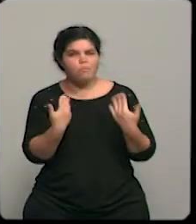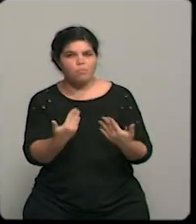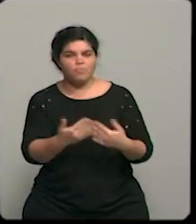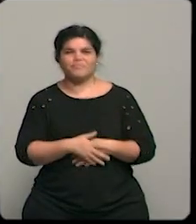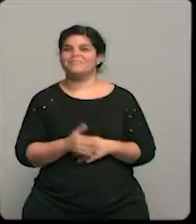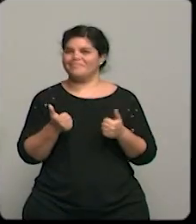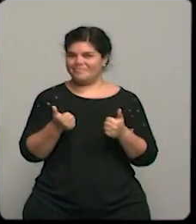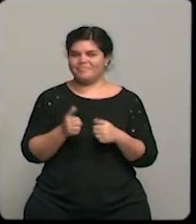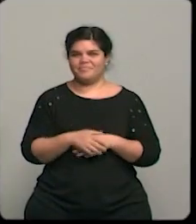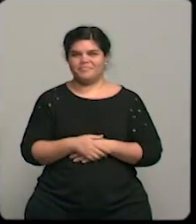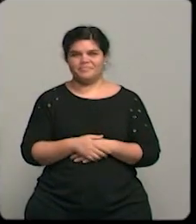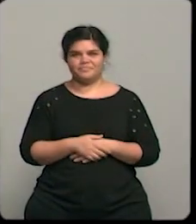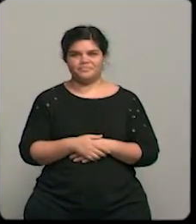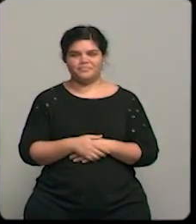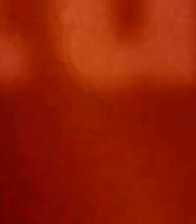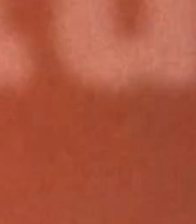Dale.